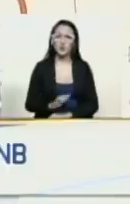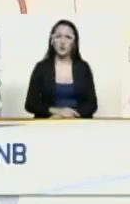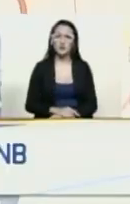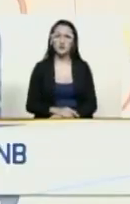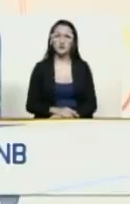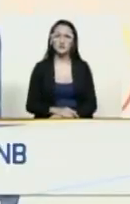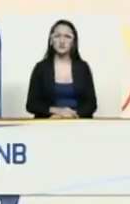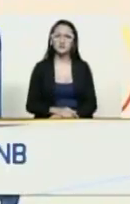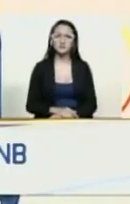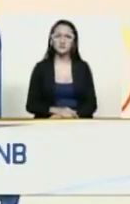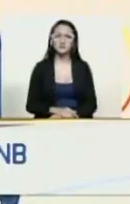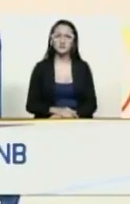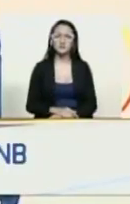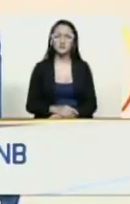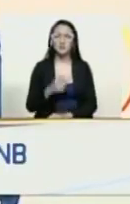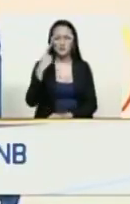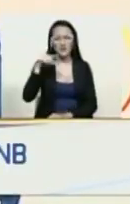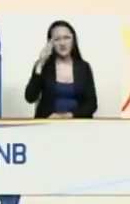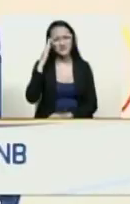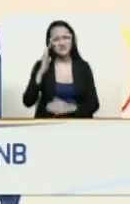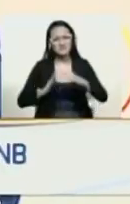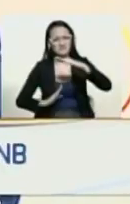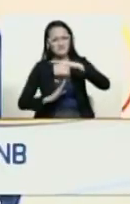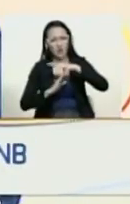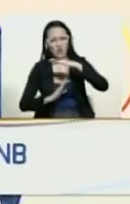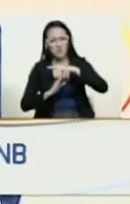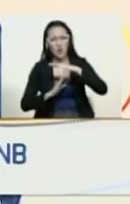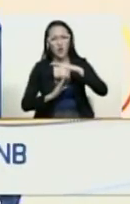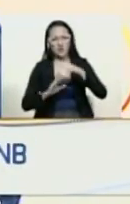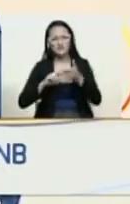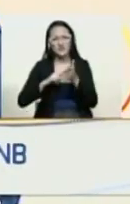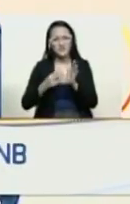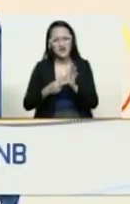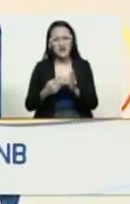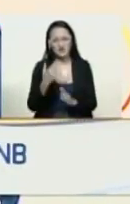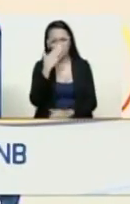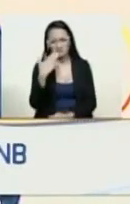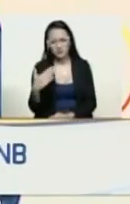Ustedes me han escuchado hablar del burocratismo y el minimalismo, ¿verdad? Estoy en una lucha, mira.